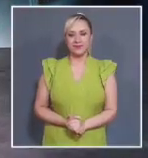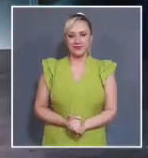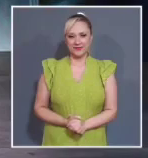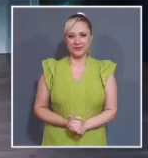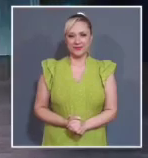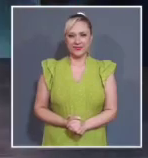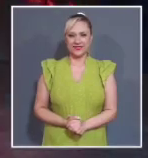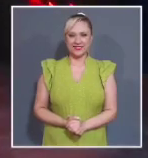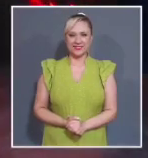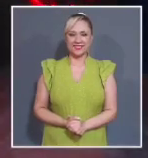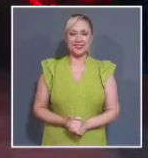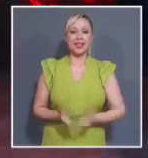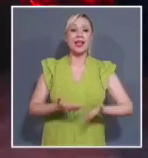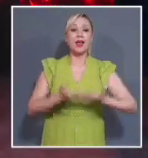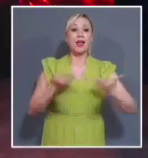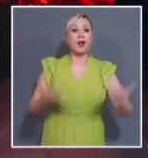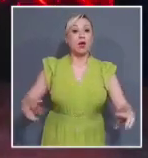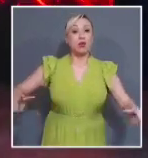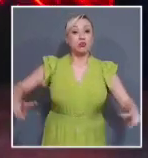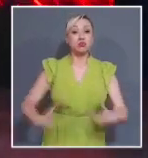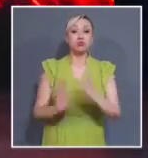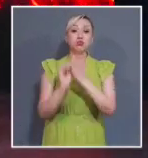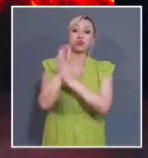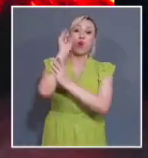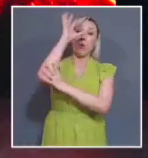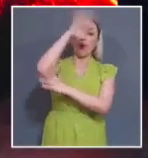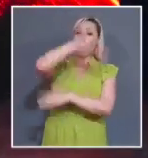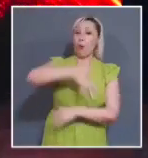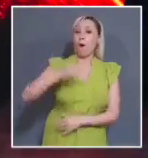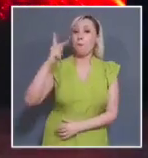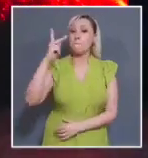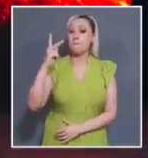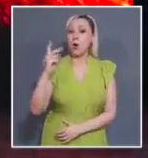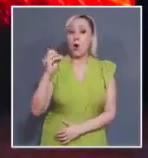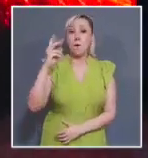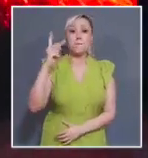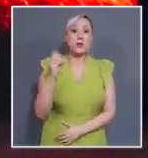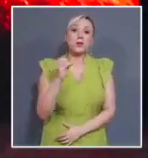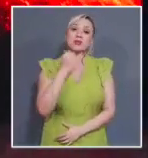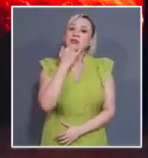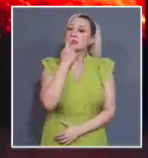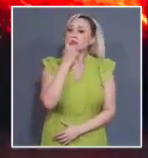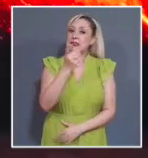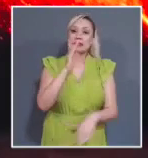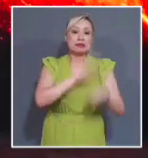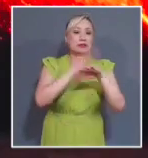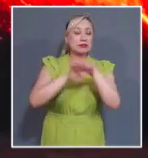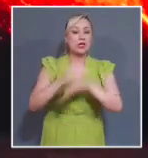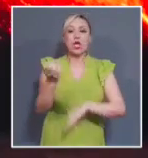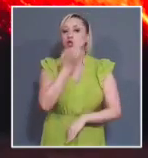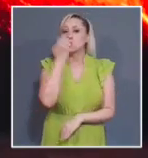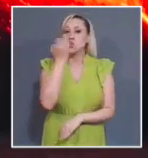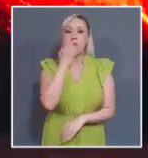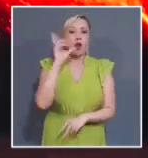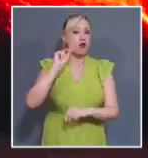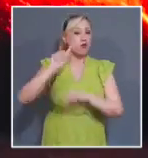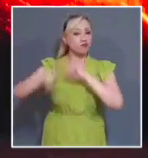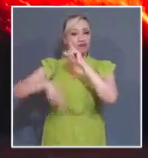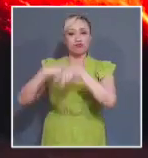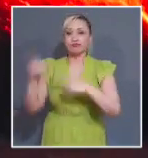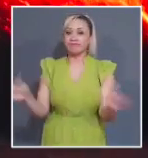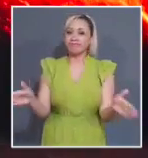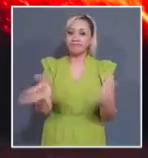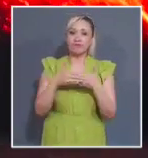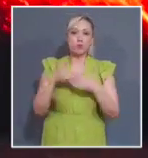La actividad del volcán Popocatépetl obligó a suspender clases presenciales en varios municipios de Puebla, como ya se lo habíamos indicado, pero ahora